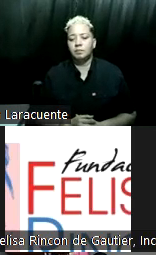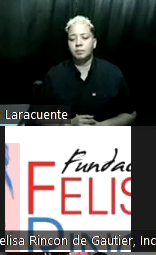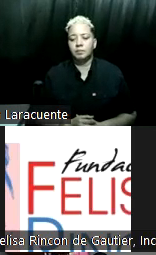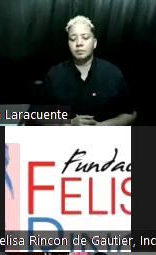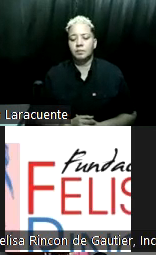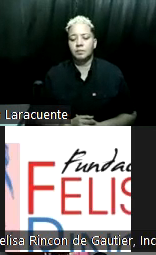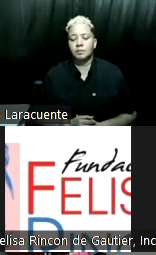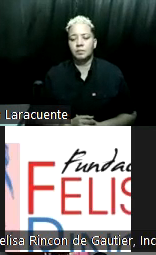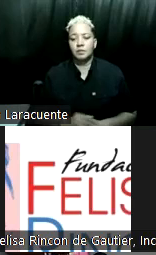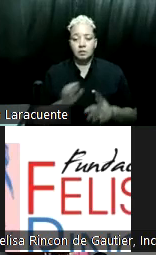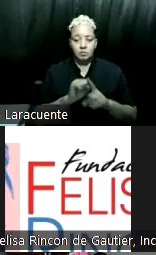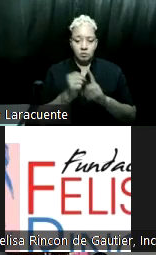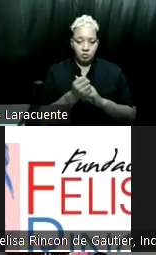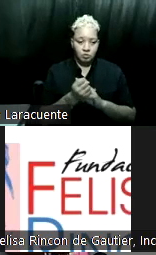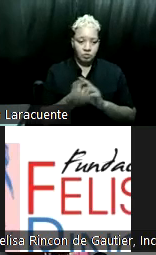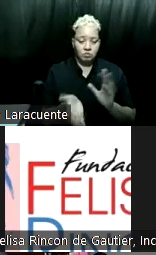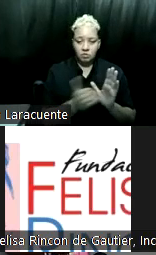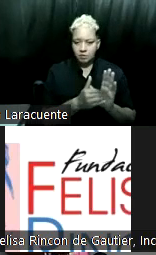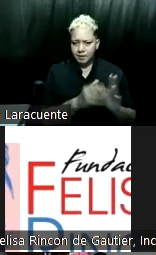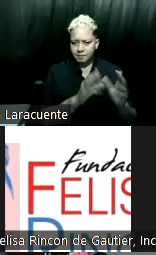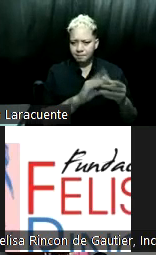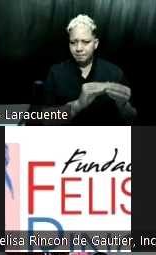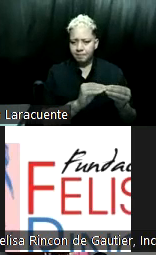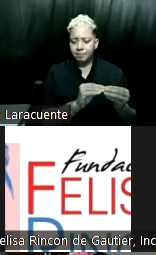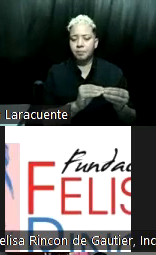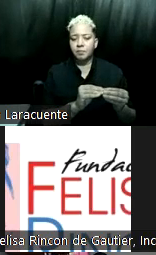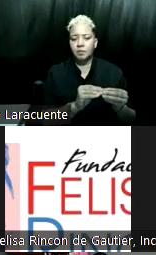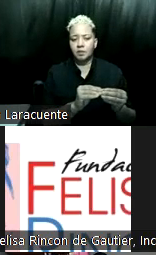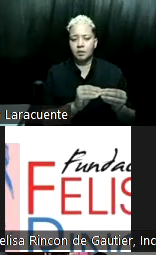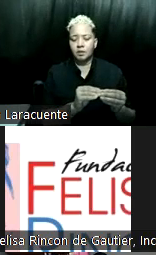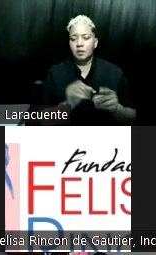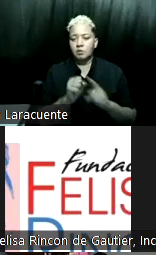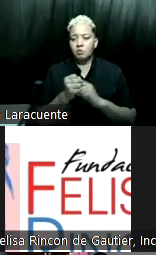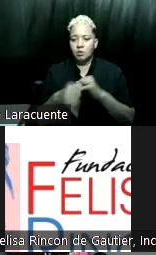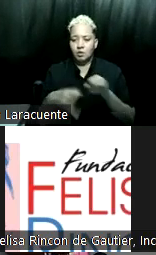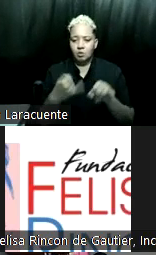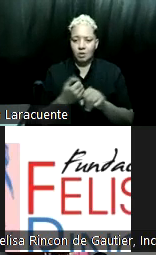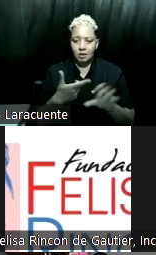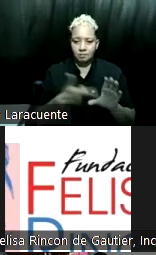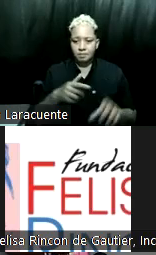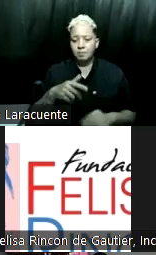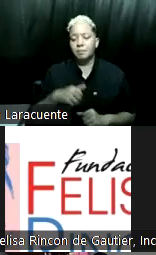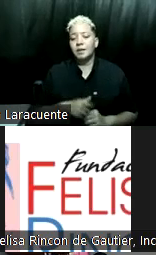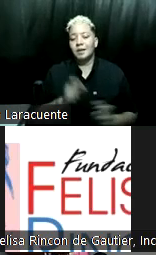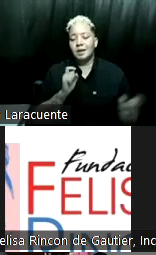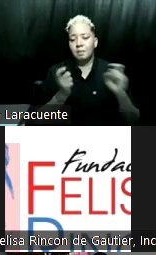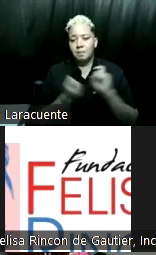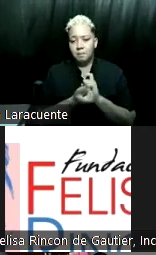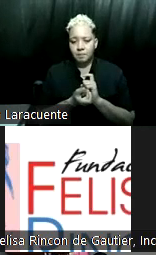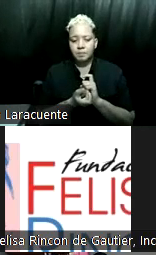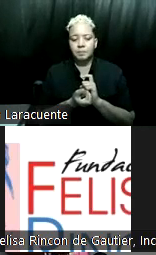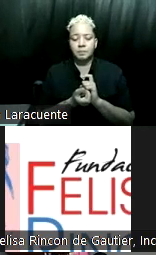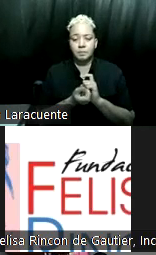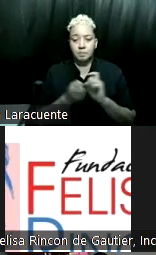volviendo al narrativo, recordemos que la situación internacional del petróleo había cambiado